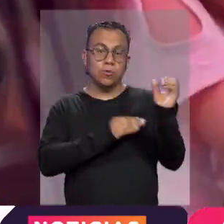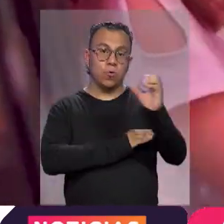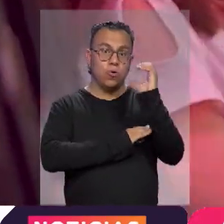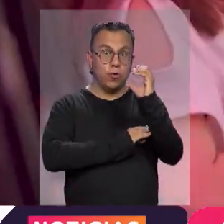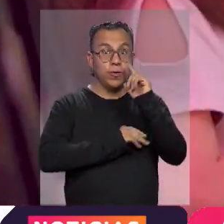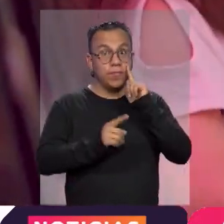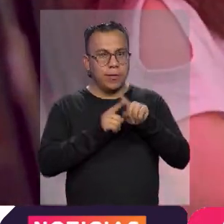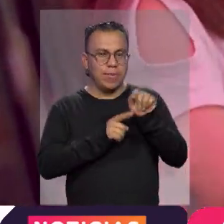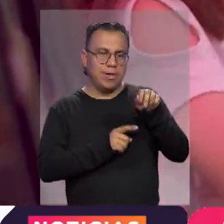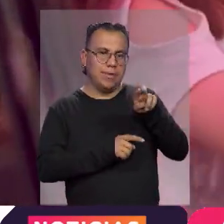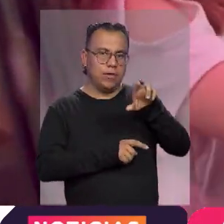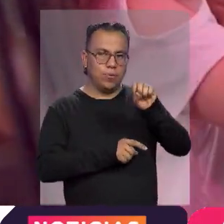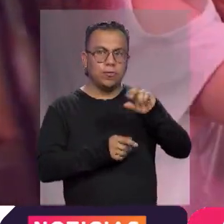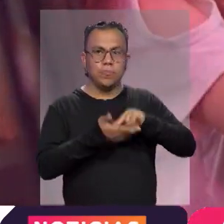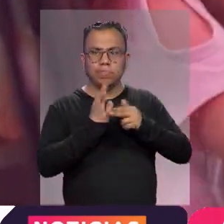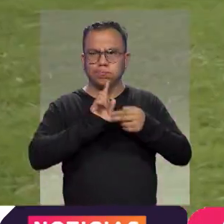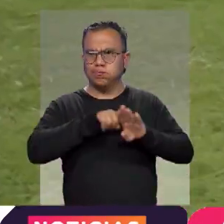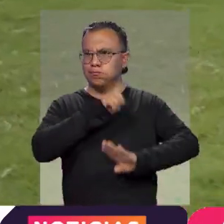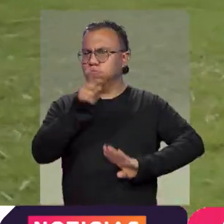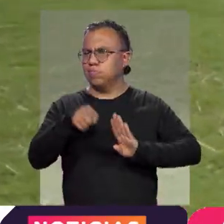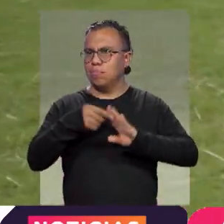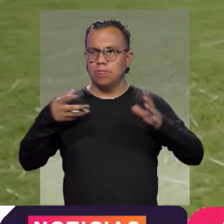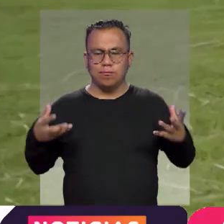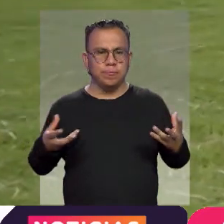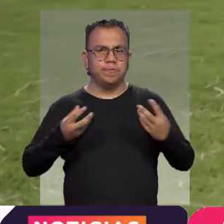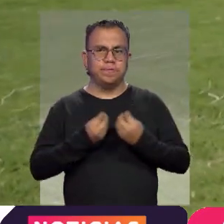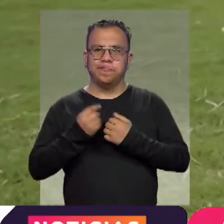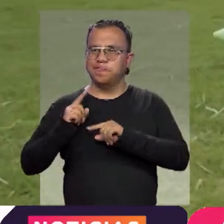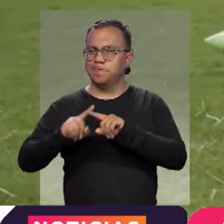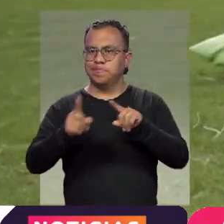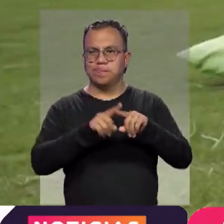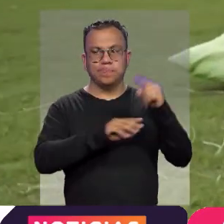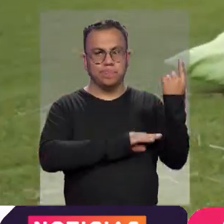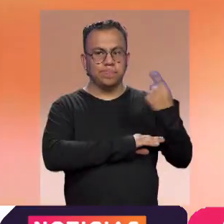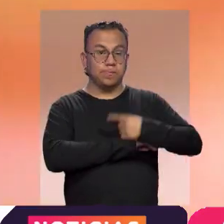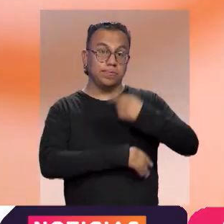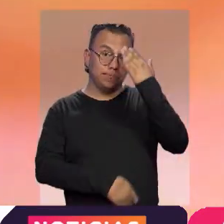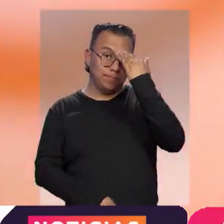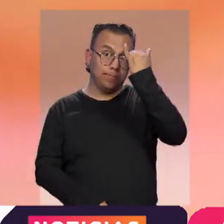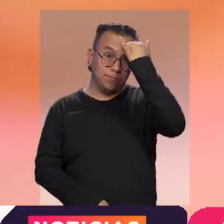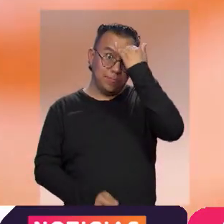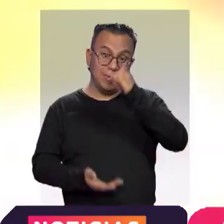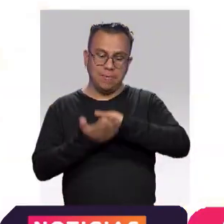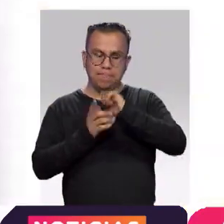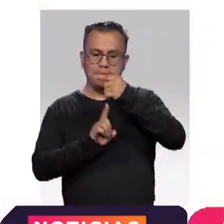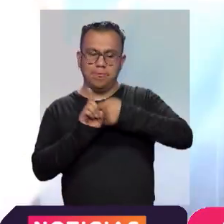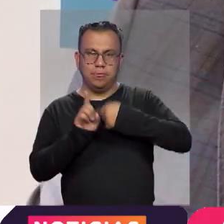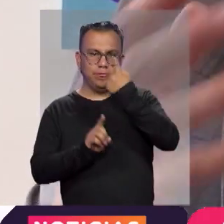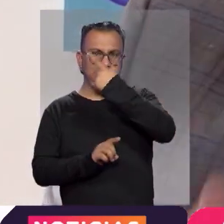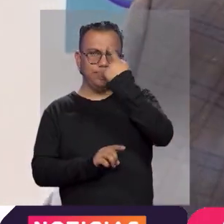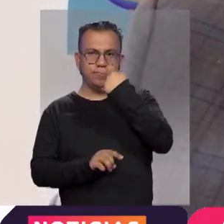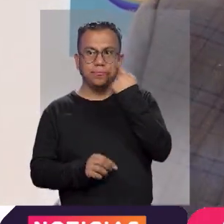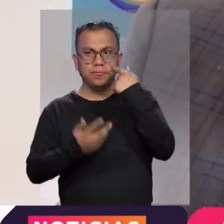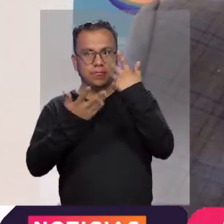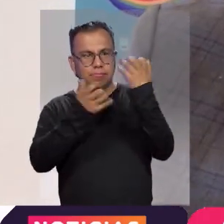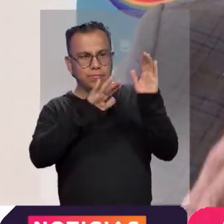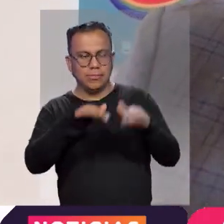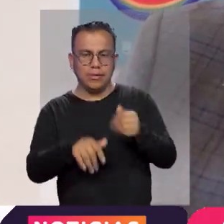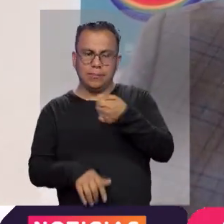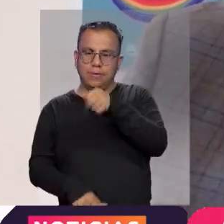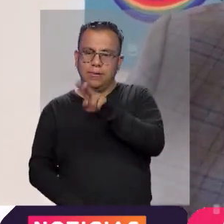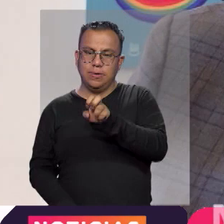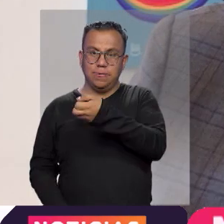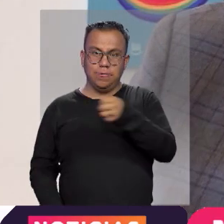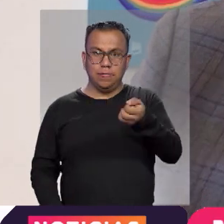dirigido por Antonio arnedo todo esto acompañado de distintas jornadas académicas en el mes de septiembre les queremos invitar este 17